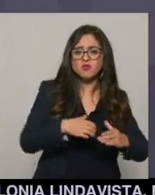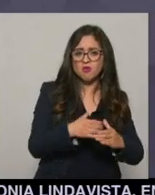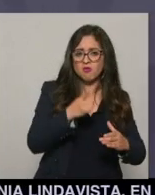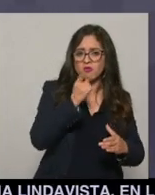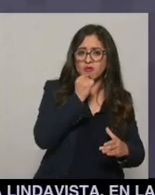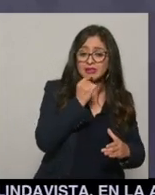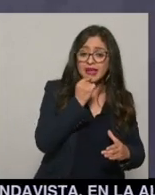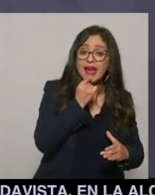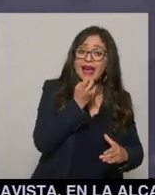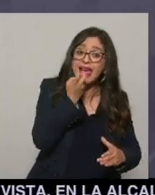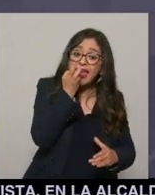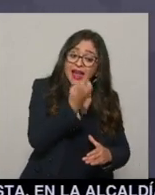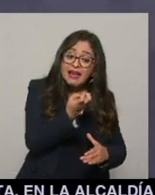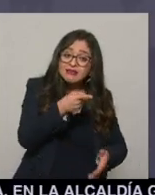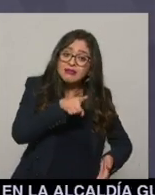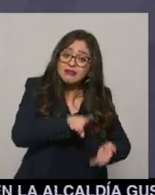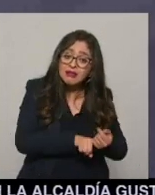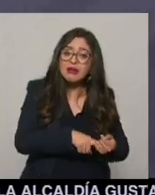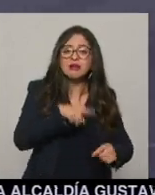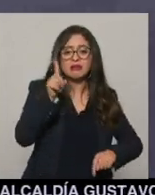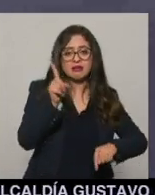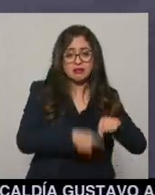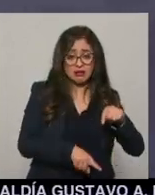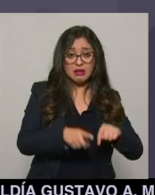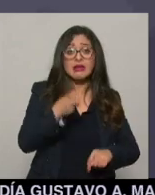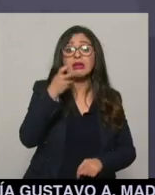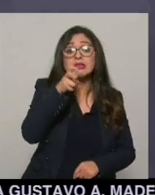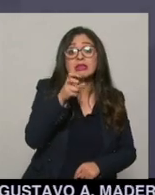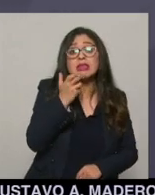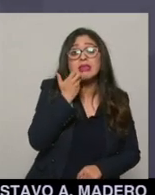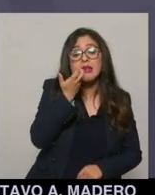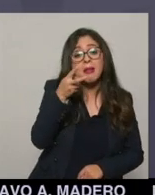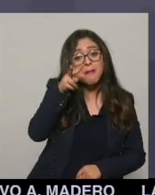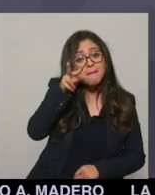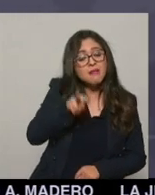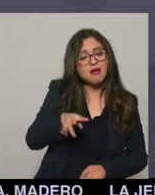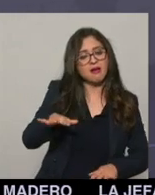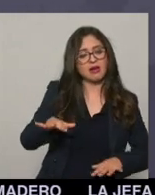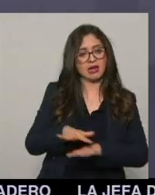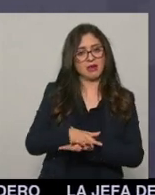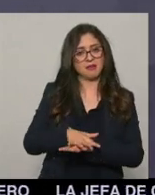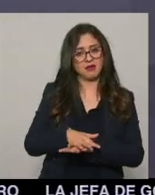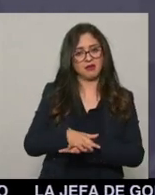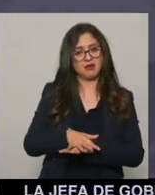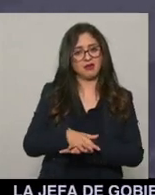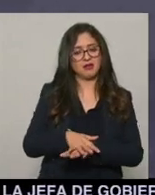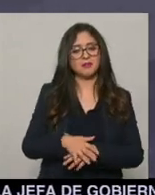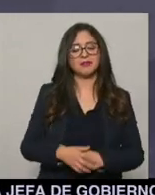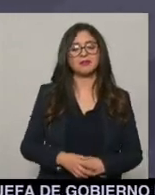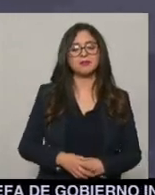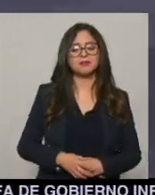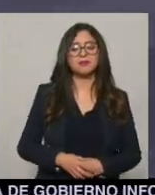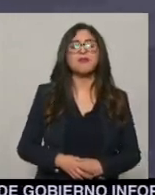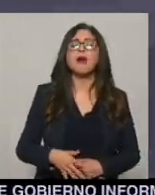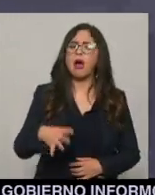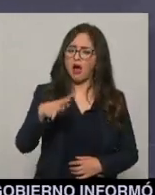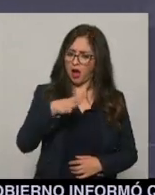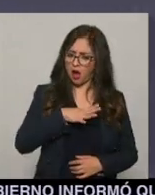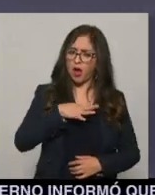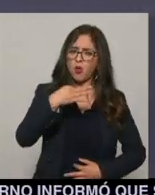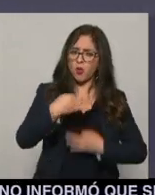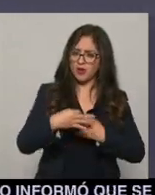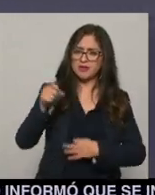que combatir si de a de veras se quiere modificar, porque hay jueces, ya lo menciona David,